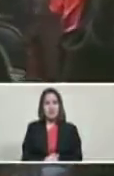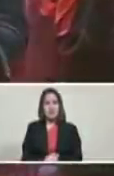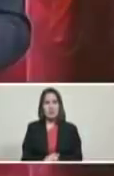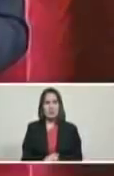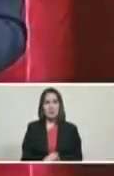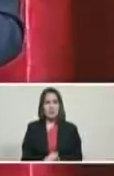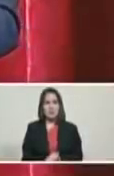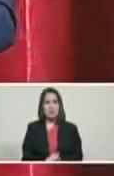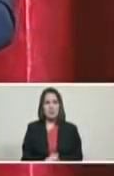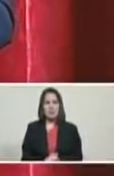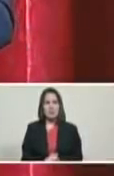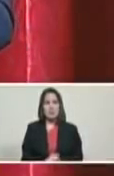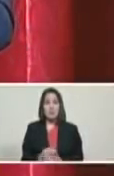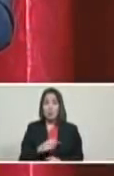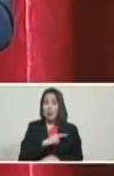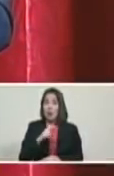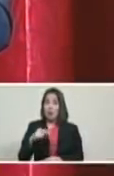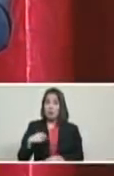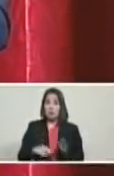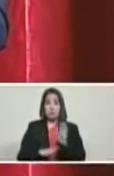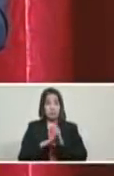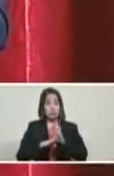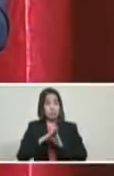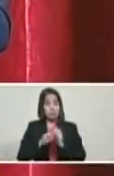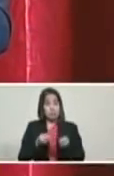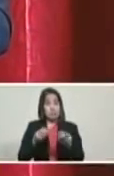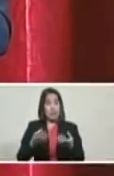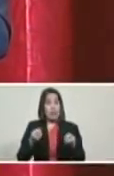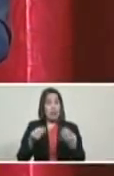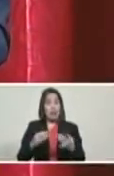Para nosotros seguir incrementando los niveles de felicidad.